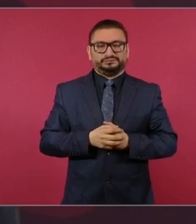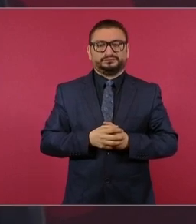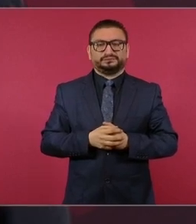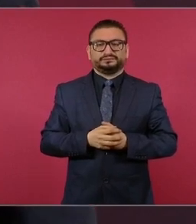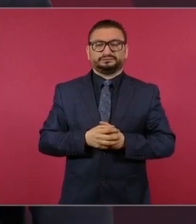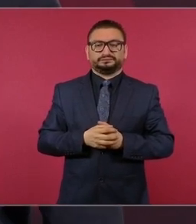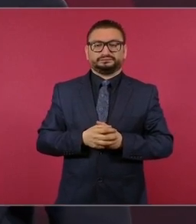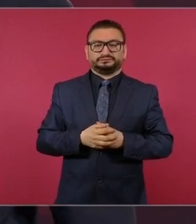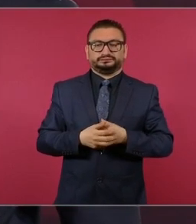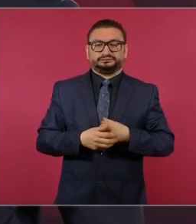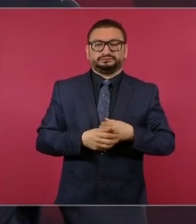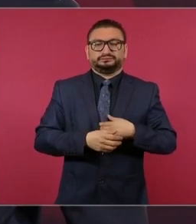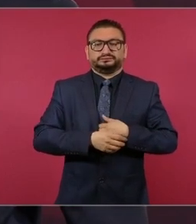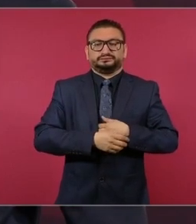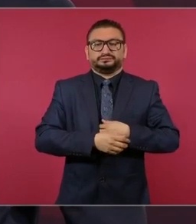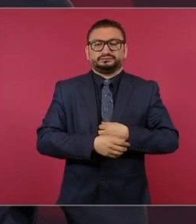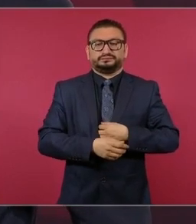estén